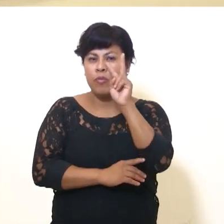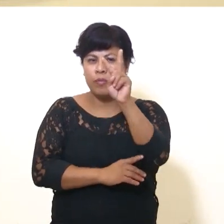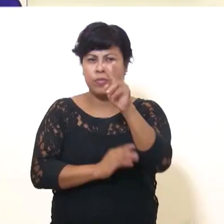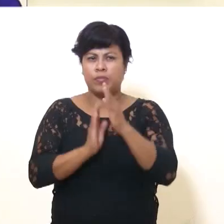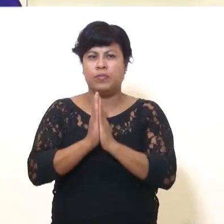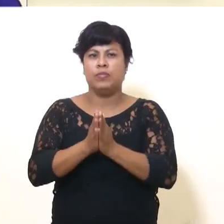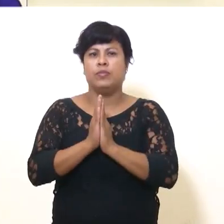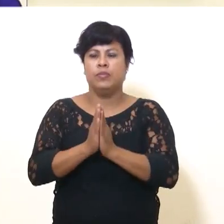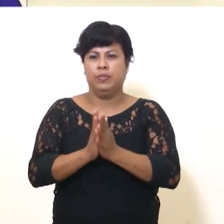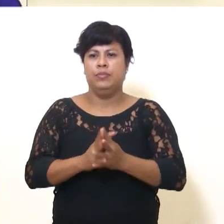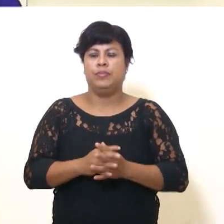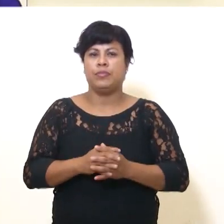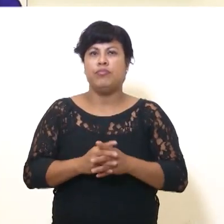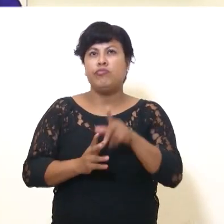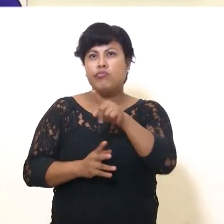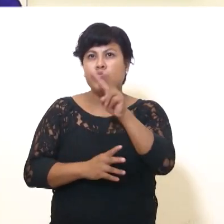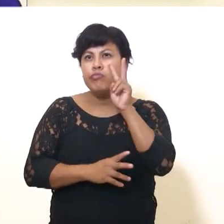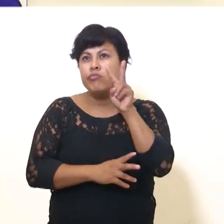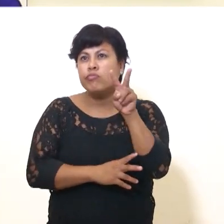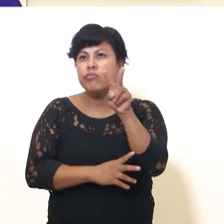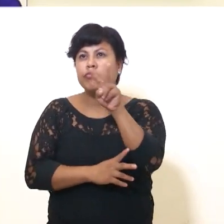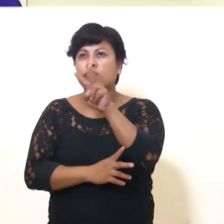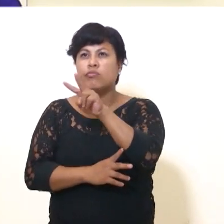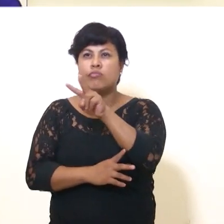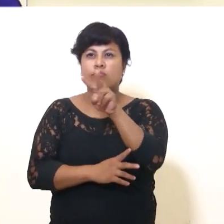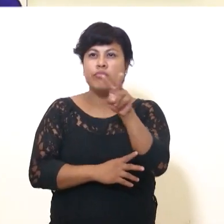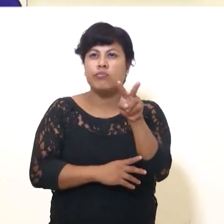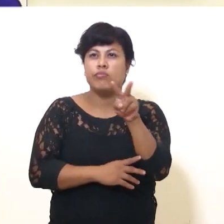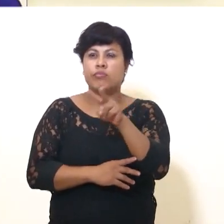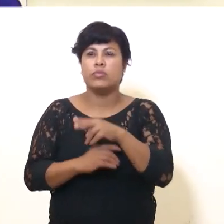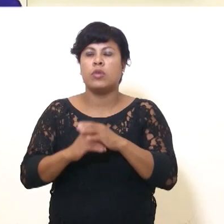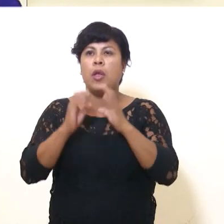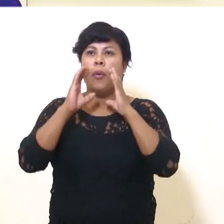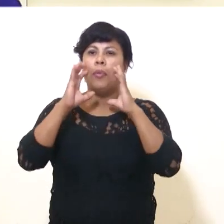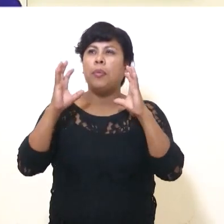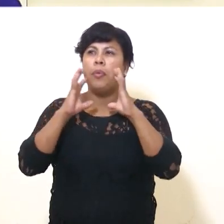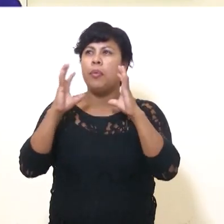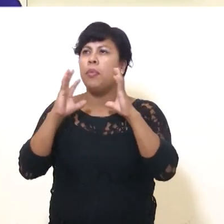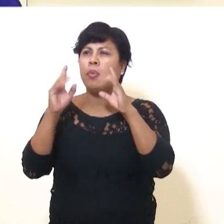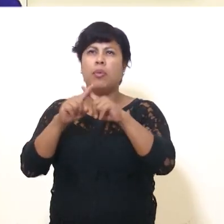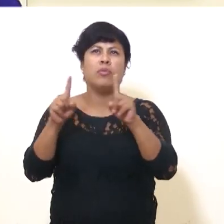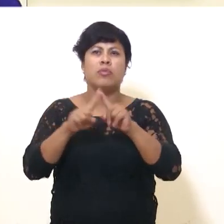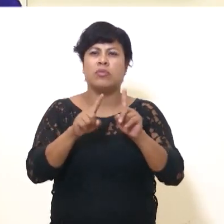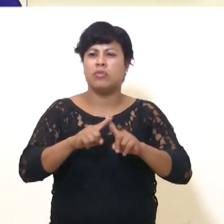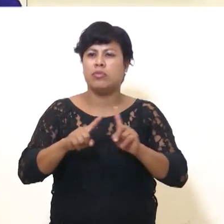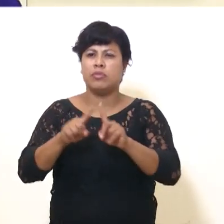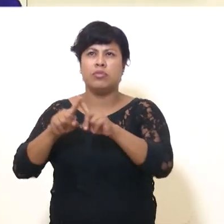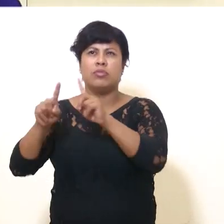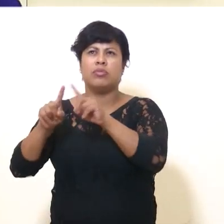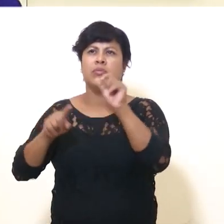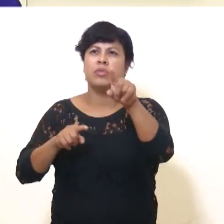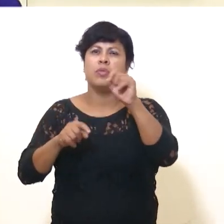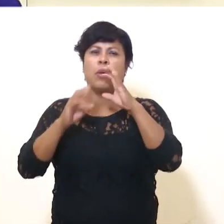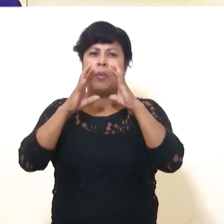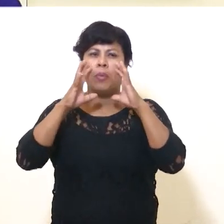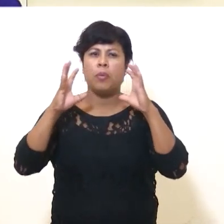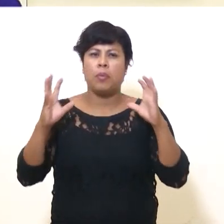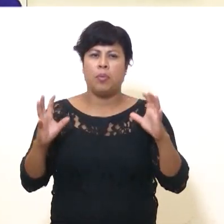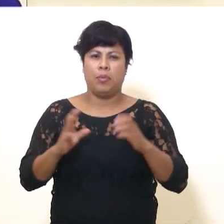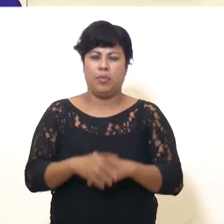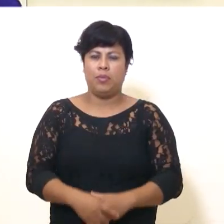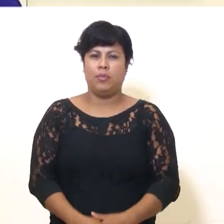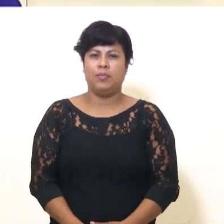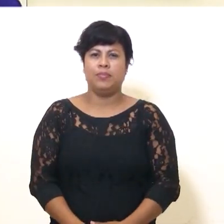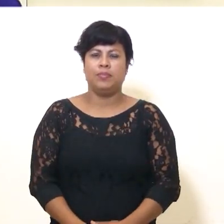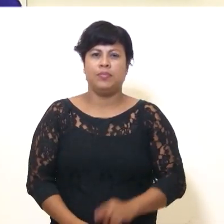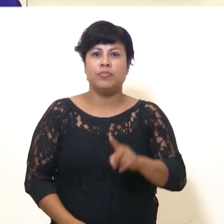bien. Fíjate bien, por favor. Observa bien lo que tenemos aquí. Globos, globos, globos, globos, globos. Pásale,